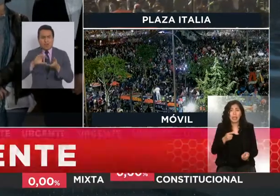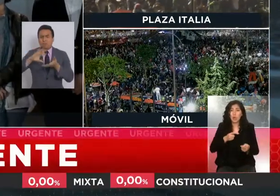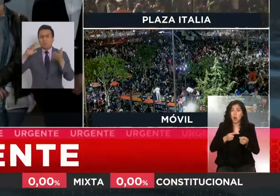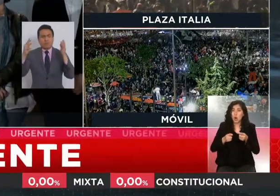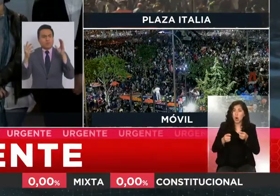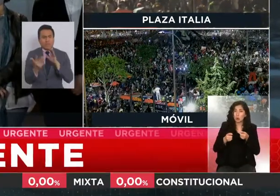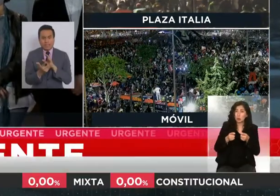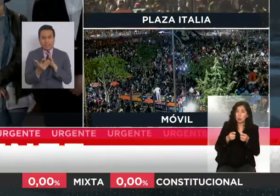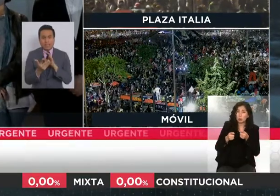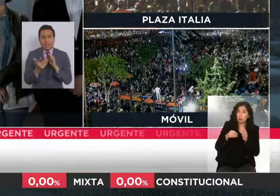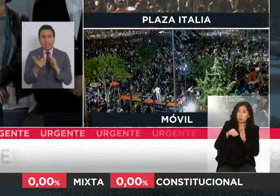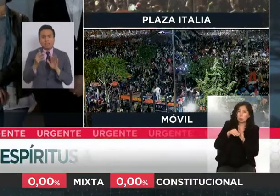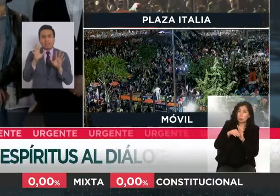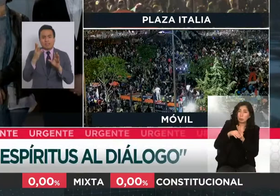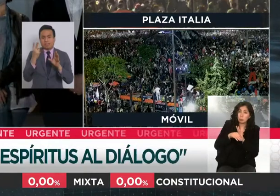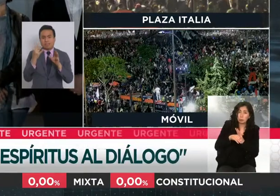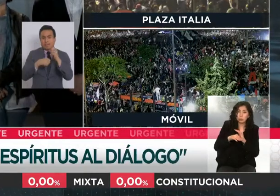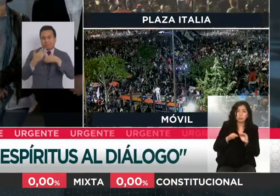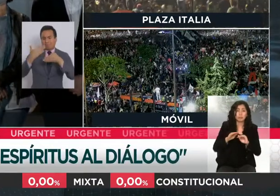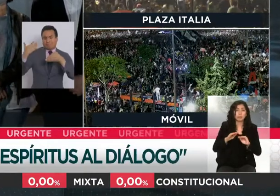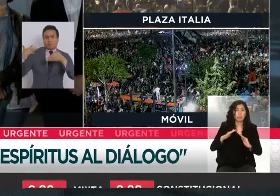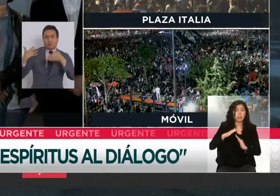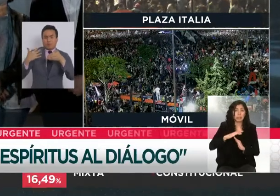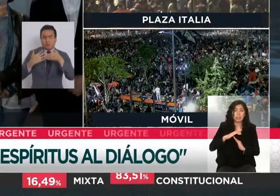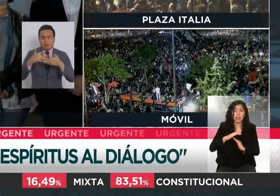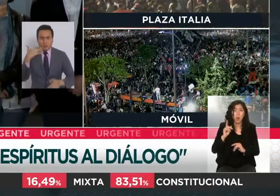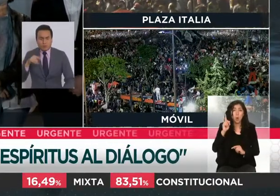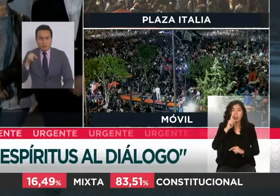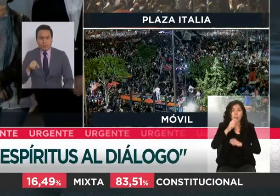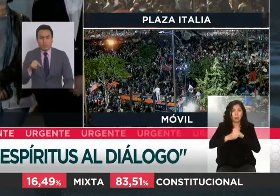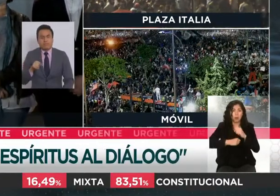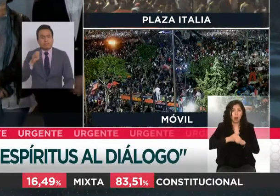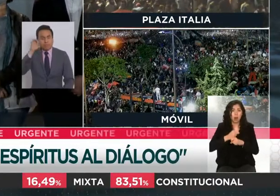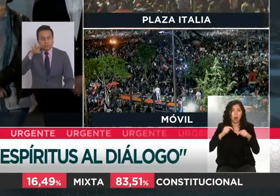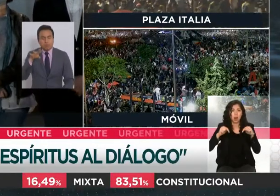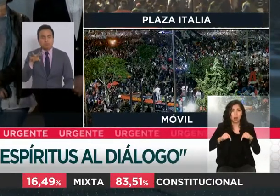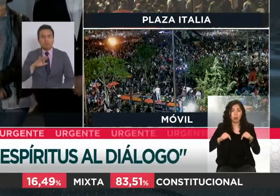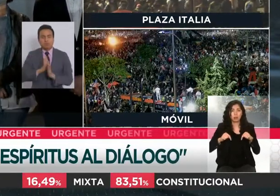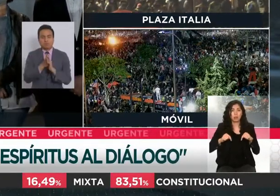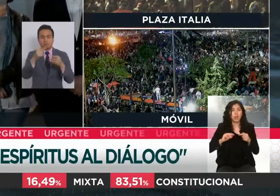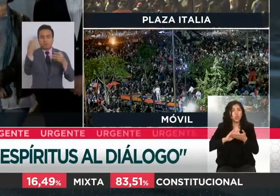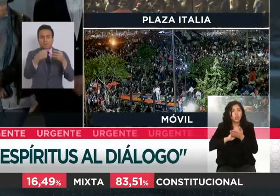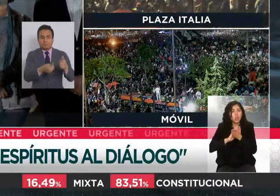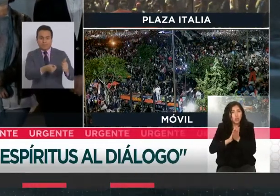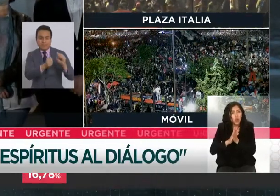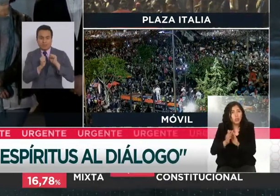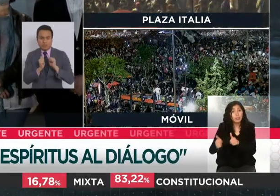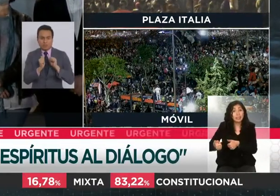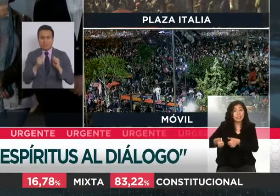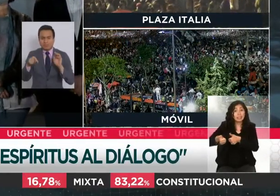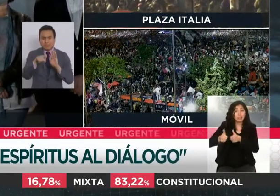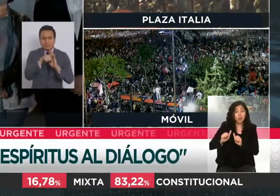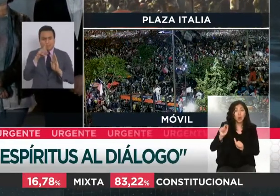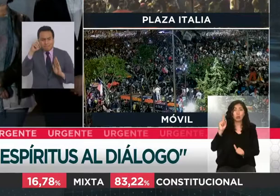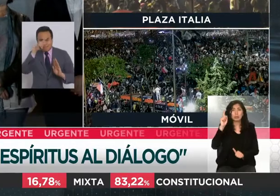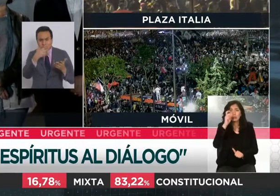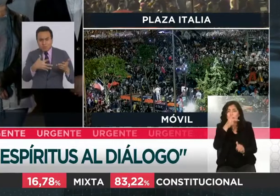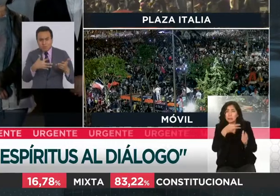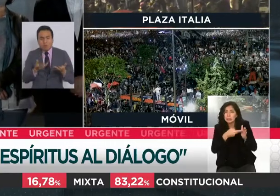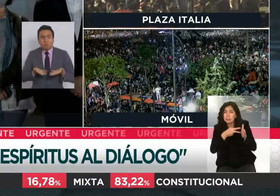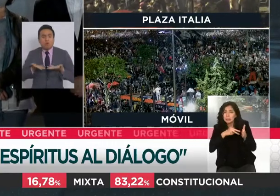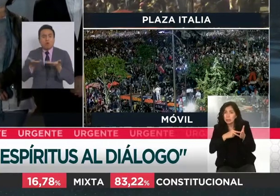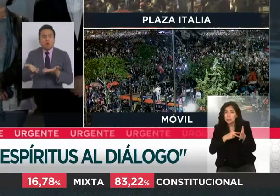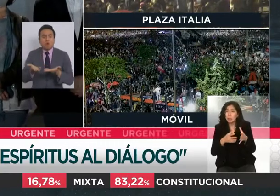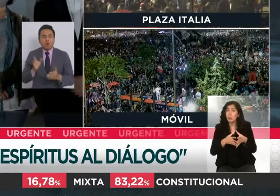mundial en las últimas décadas. Sabemos que todos estos desafíos y adversidades han